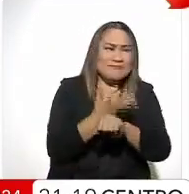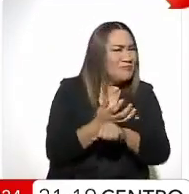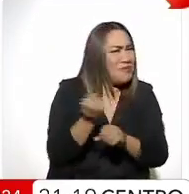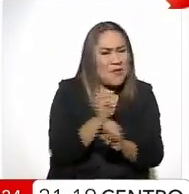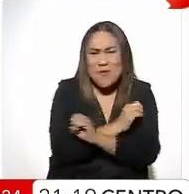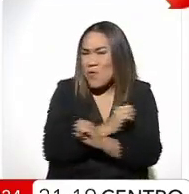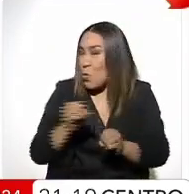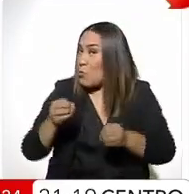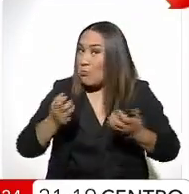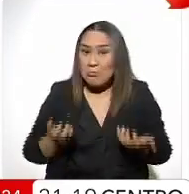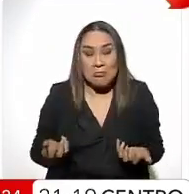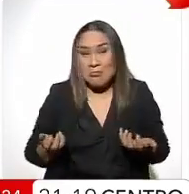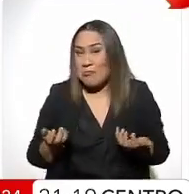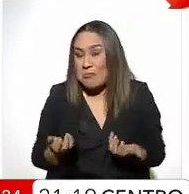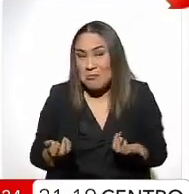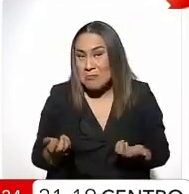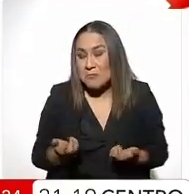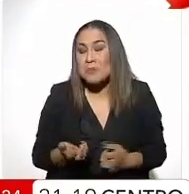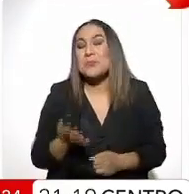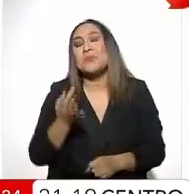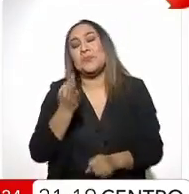Entonces,